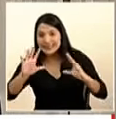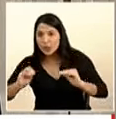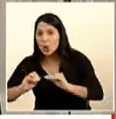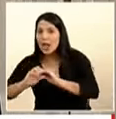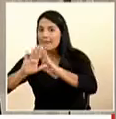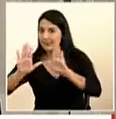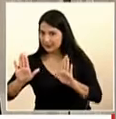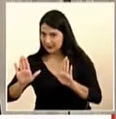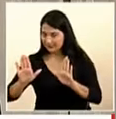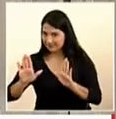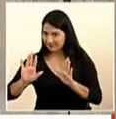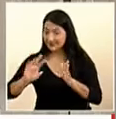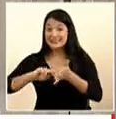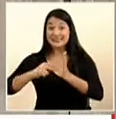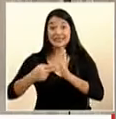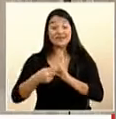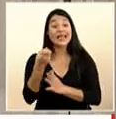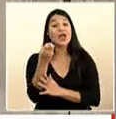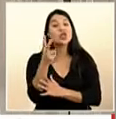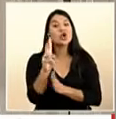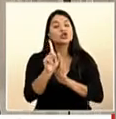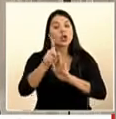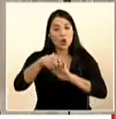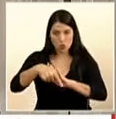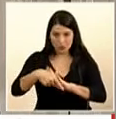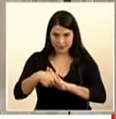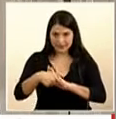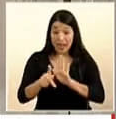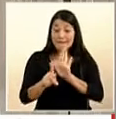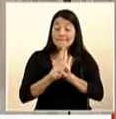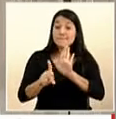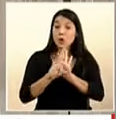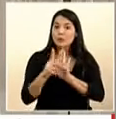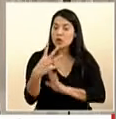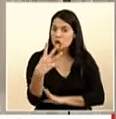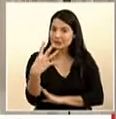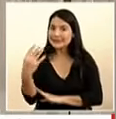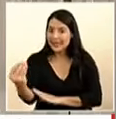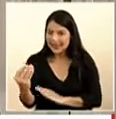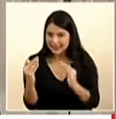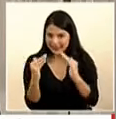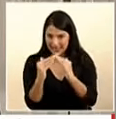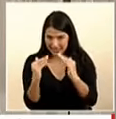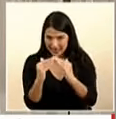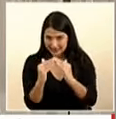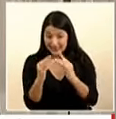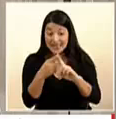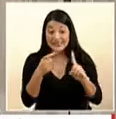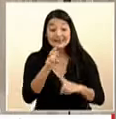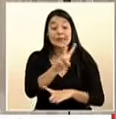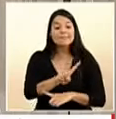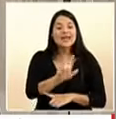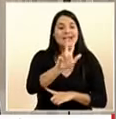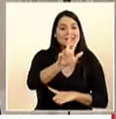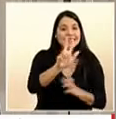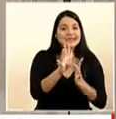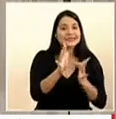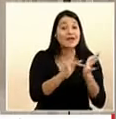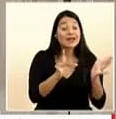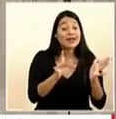restricción vehicular sanitaria nocturna este viernes 3 de abril y hasta el martes 7 de abril se